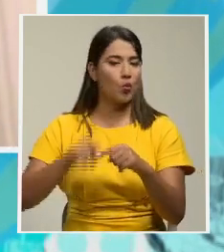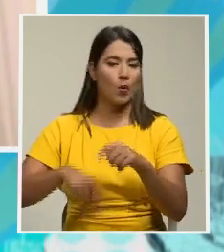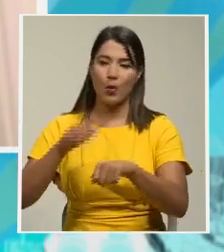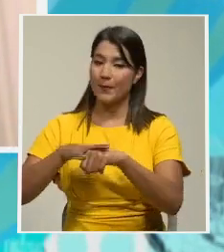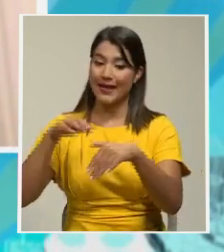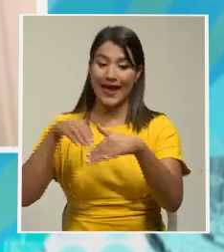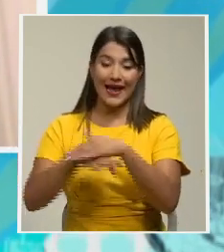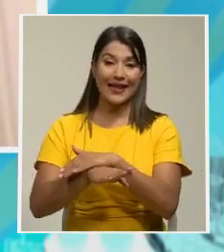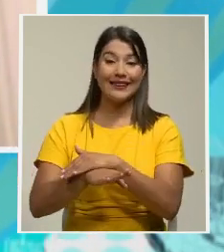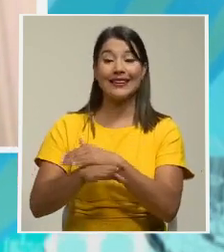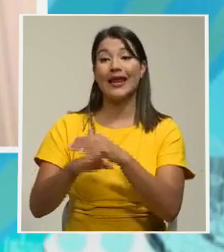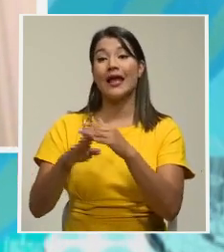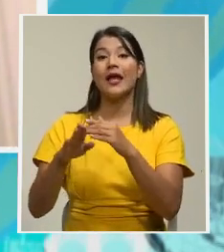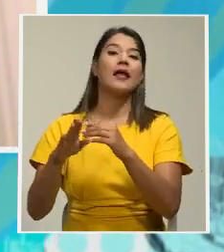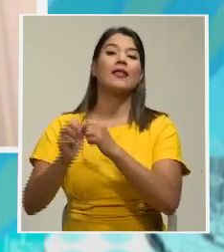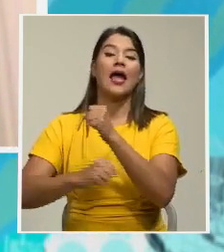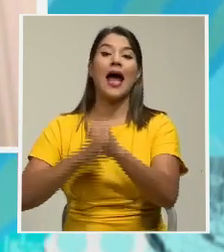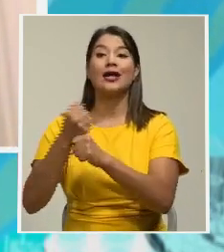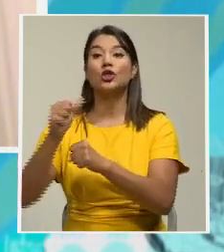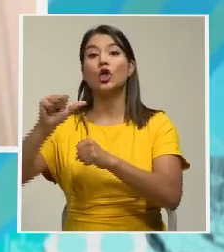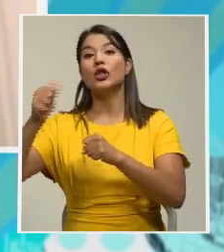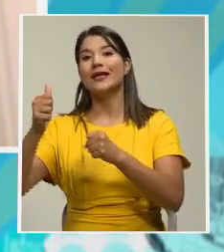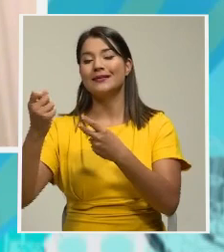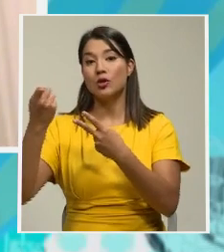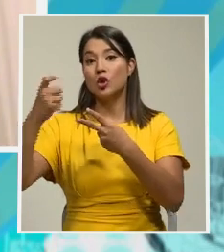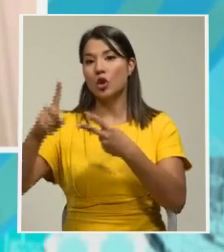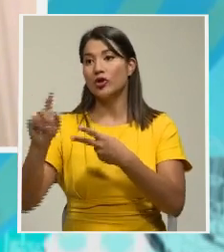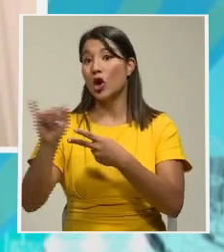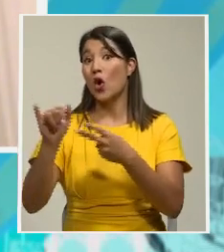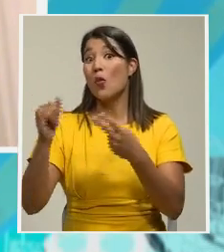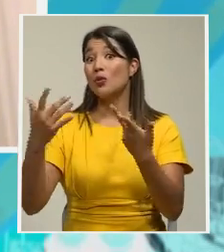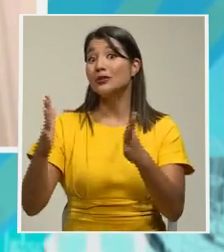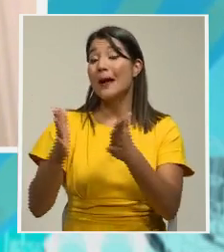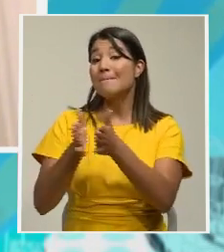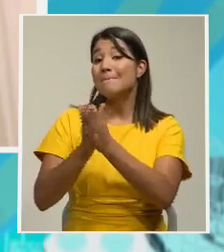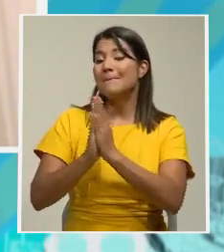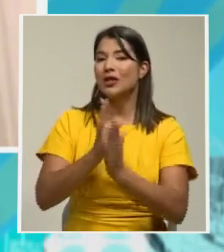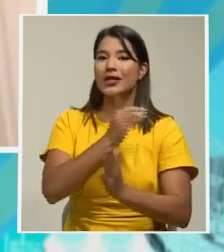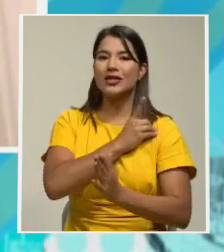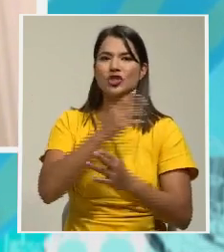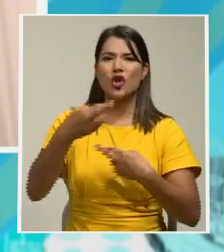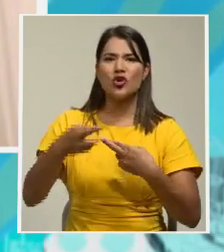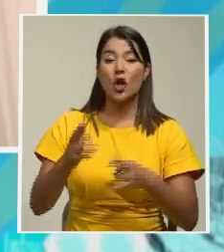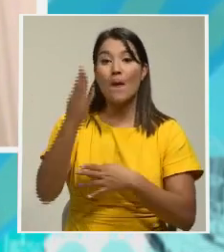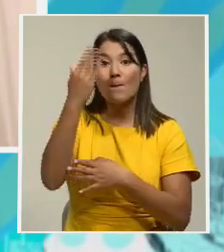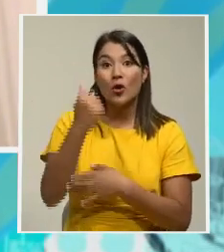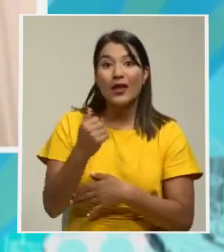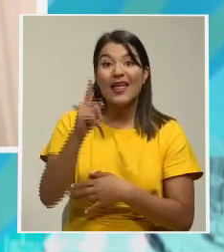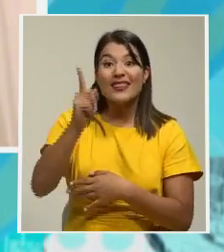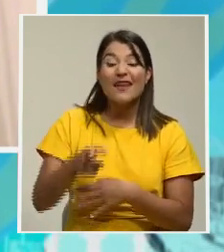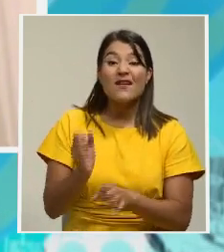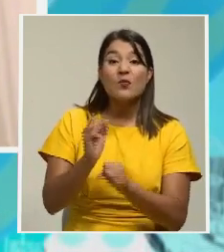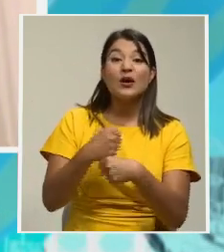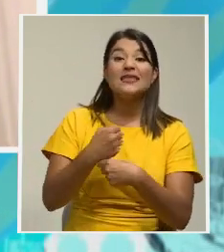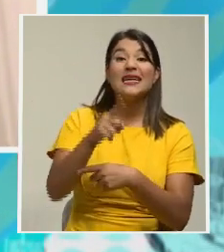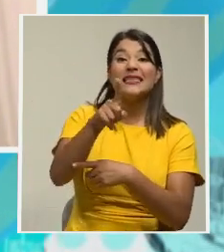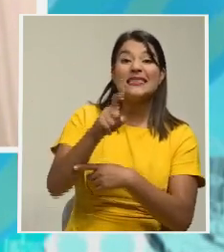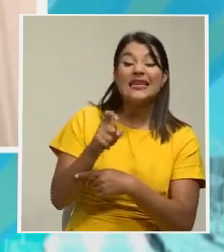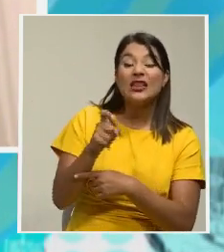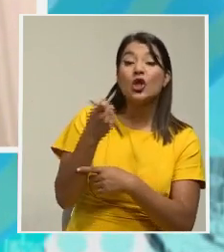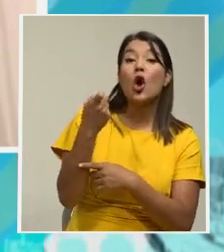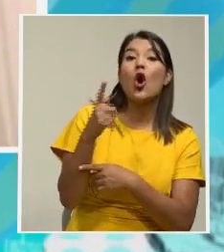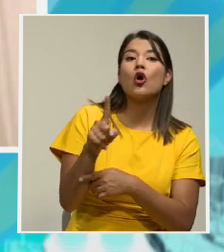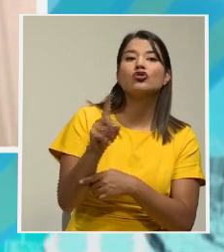los undécimos, como me lo había solicitado la dirección regional, porque tendríamos que hacer 111 subgrupos de 10